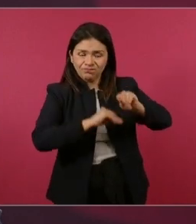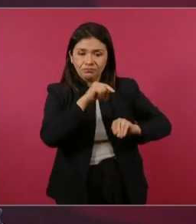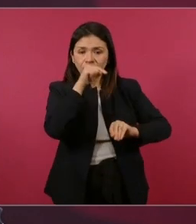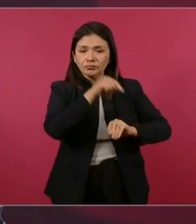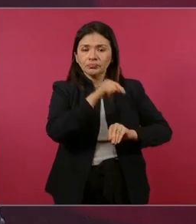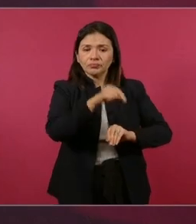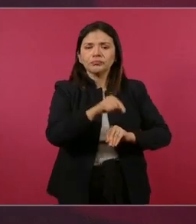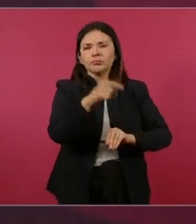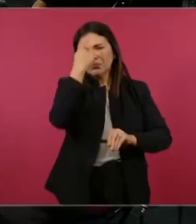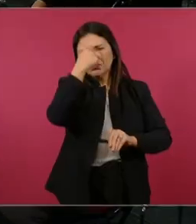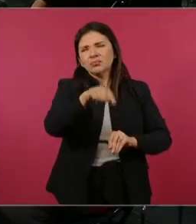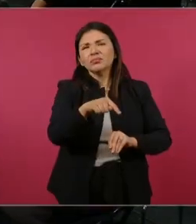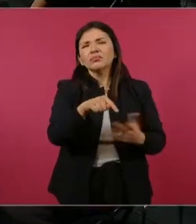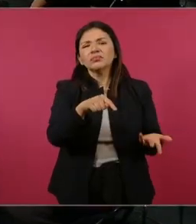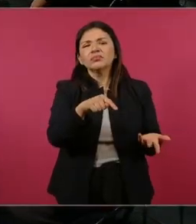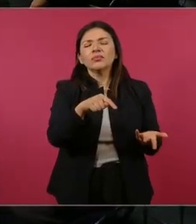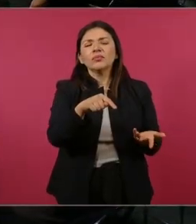a todo el